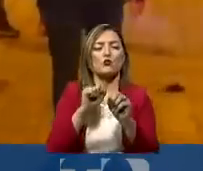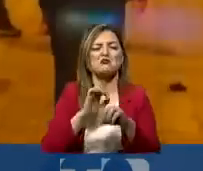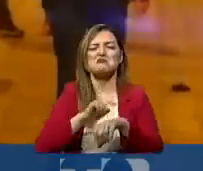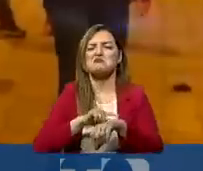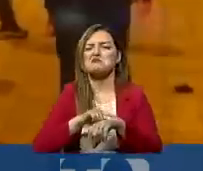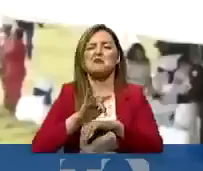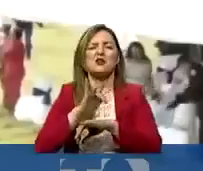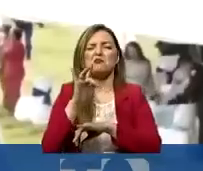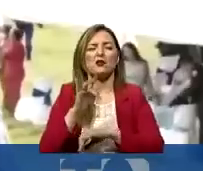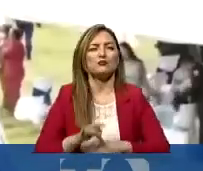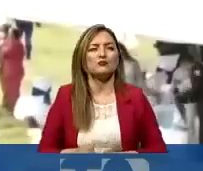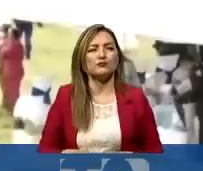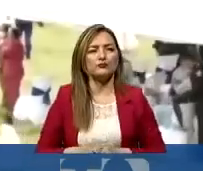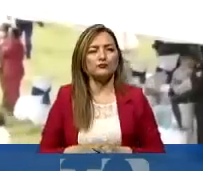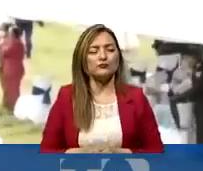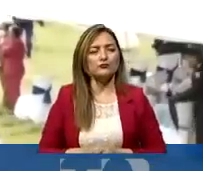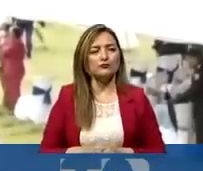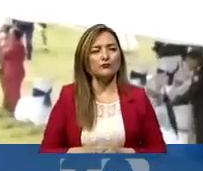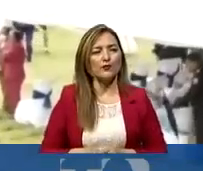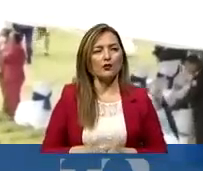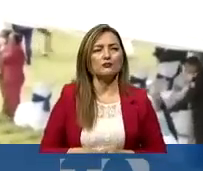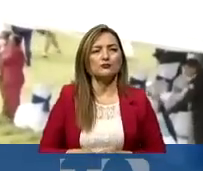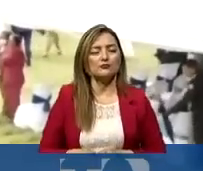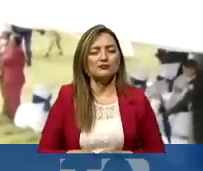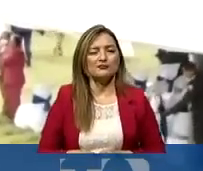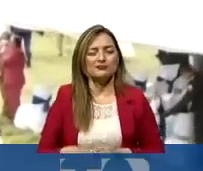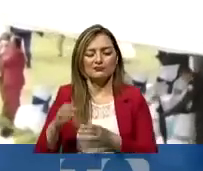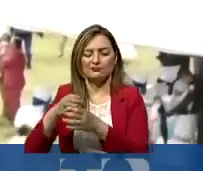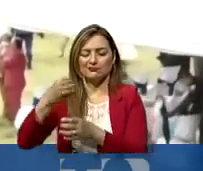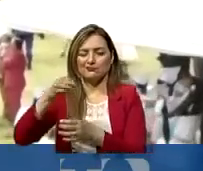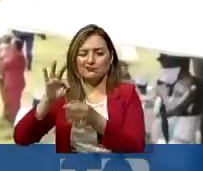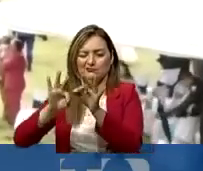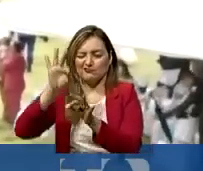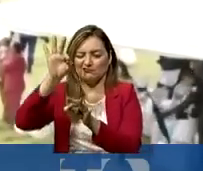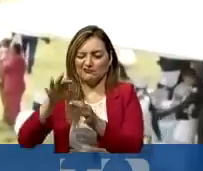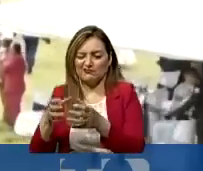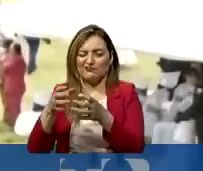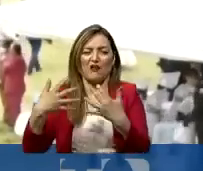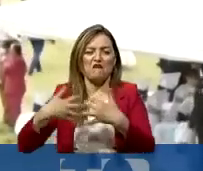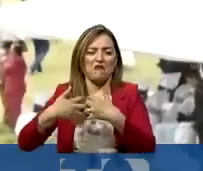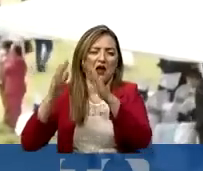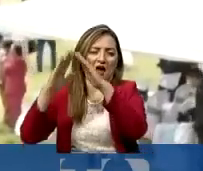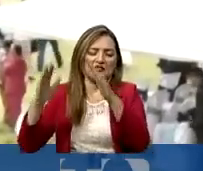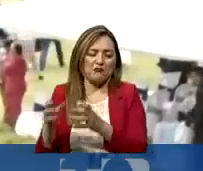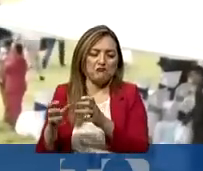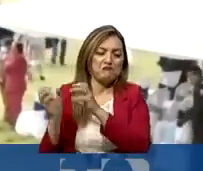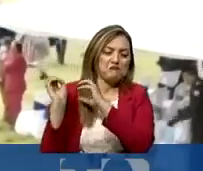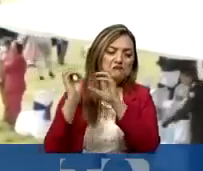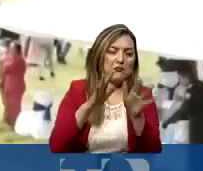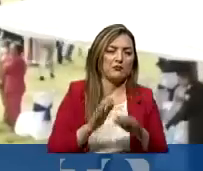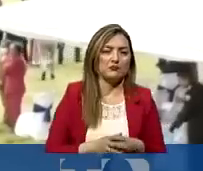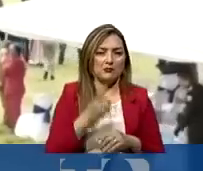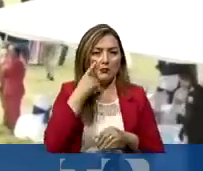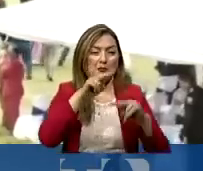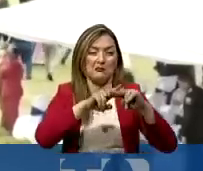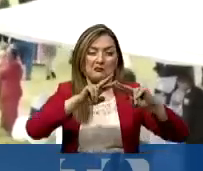de la madrugada. Bueno, son artefactos explosivos improvisados los que se están utilizando. Dentro de eso queremos hacer el cotejamiento para ver si se trata